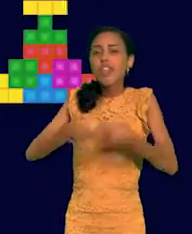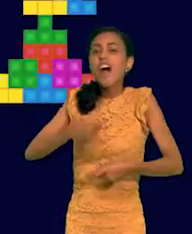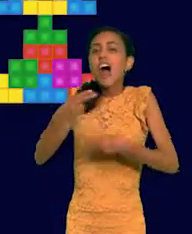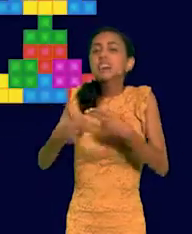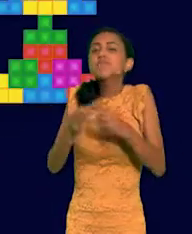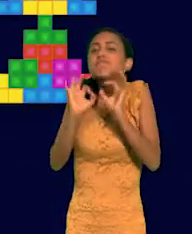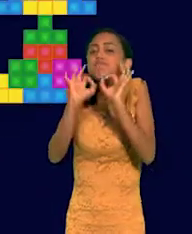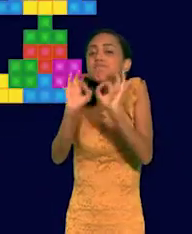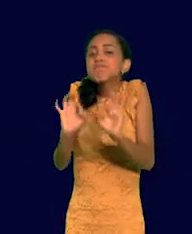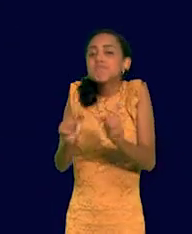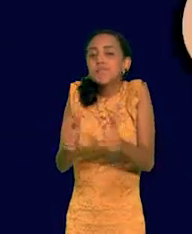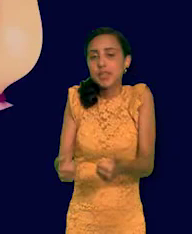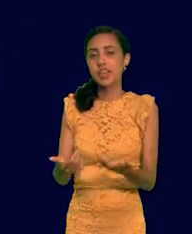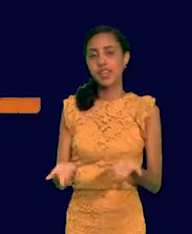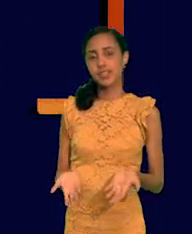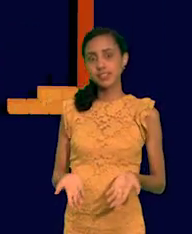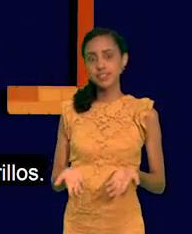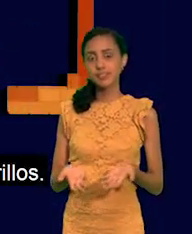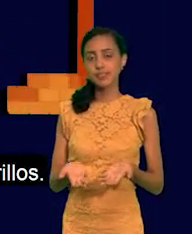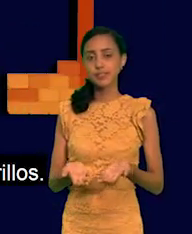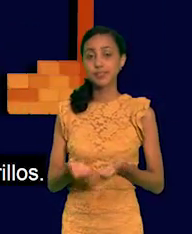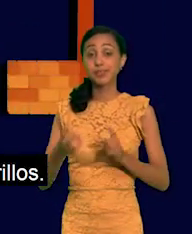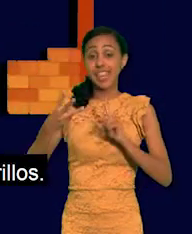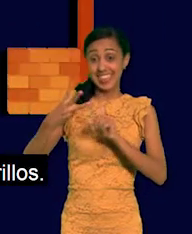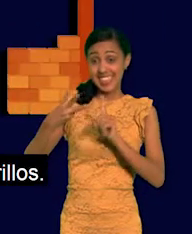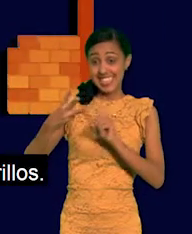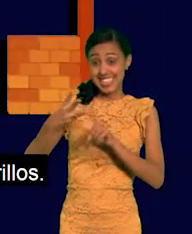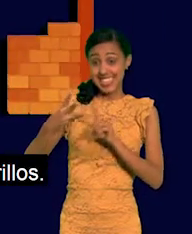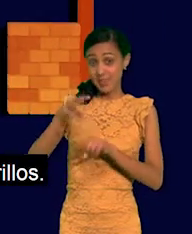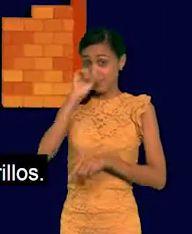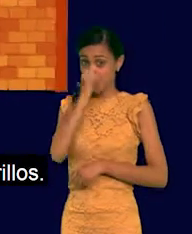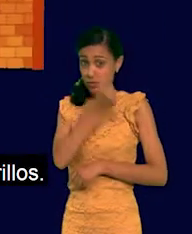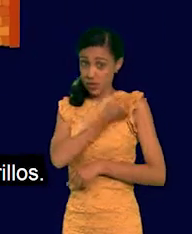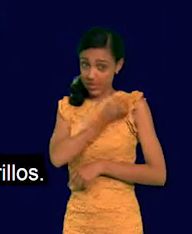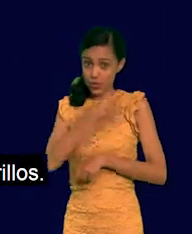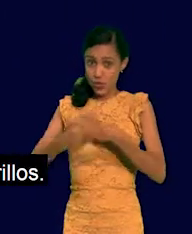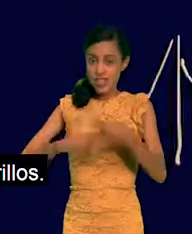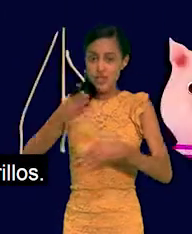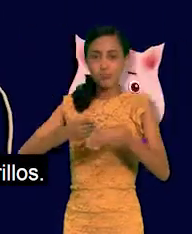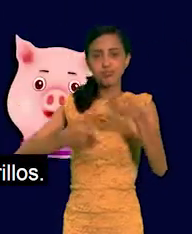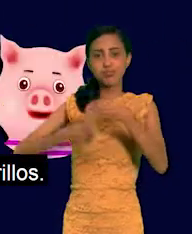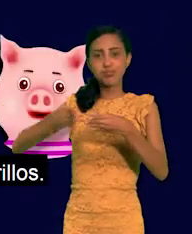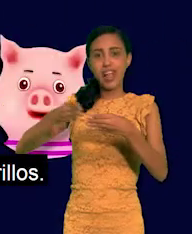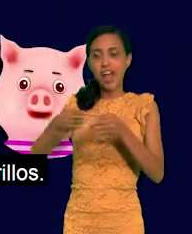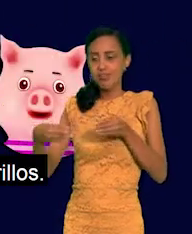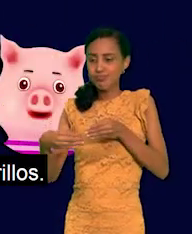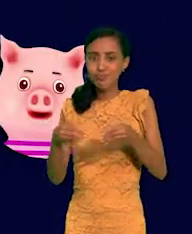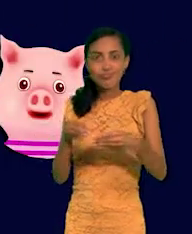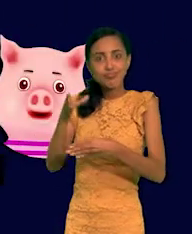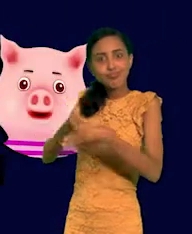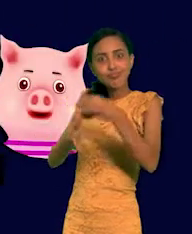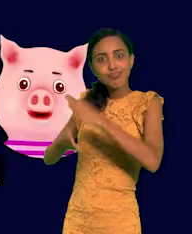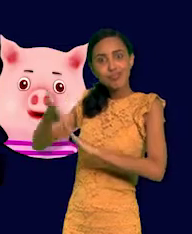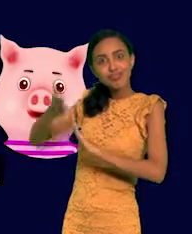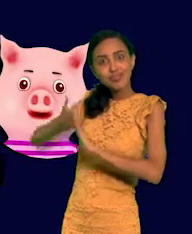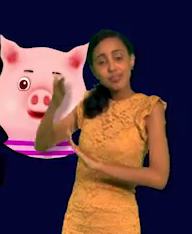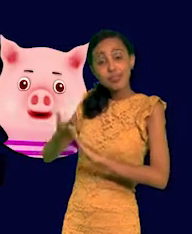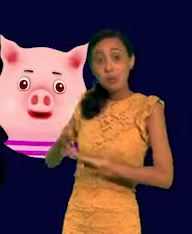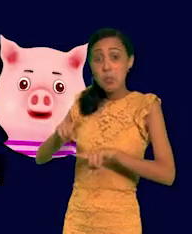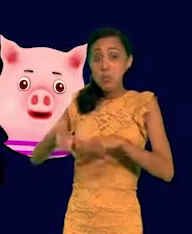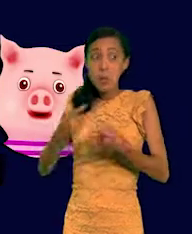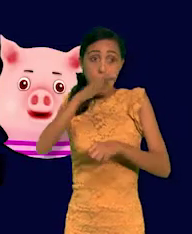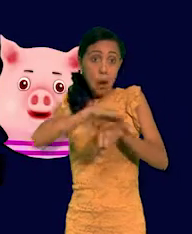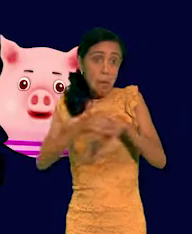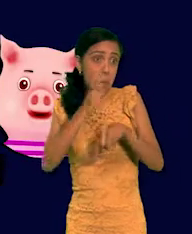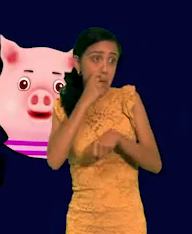hacerlo bien. El tercer cerdito decidió hacerse su casa de ladrillos, pero imposible